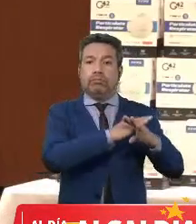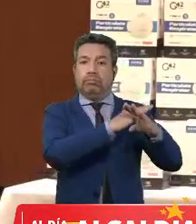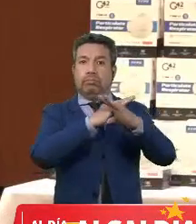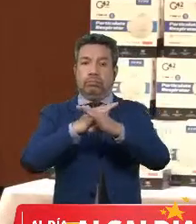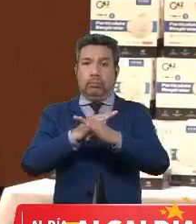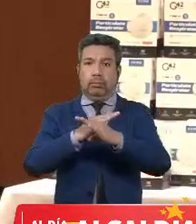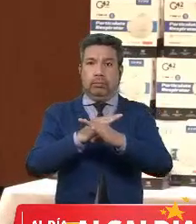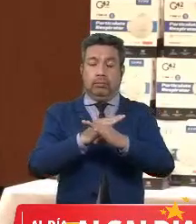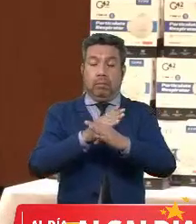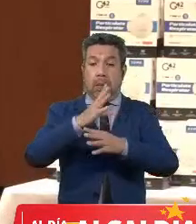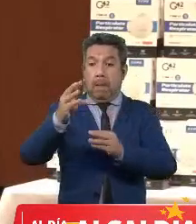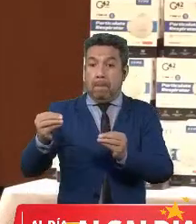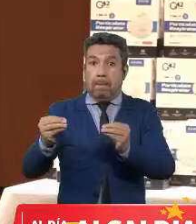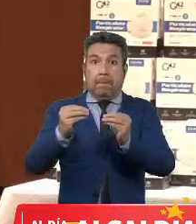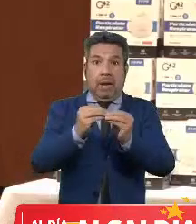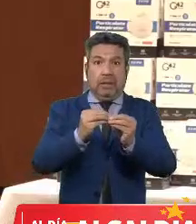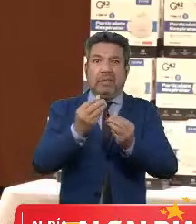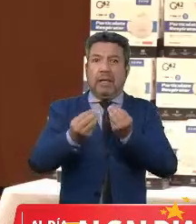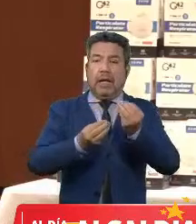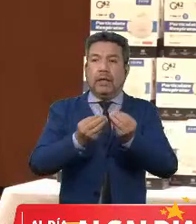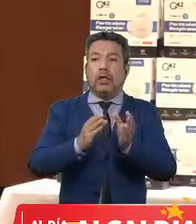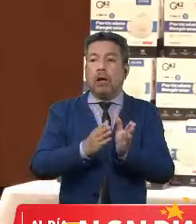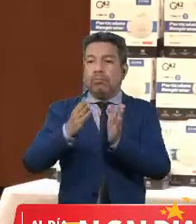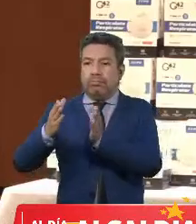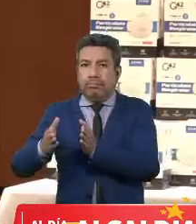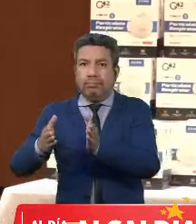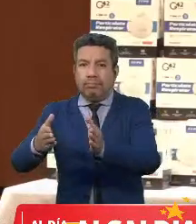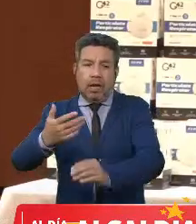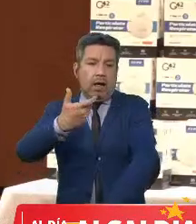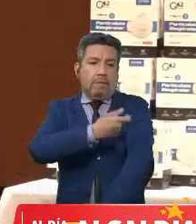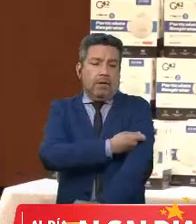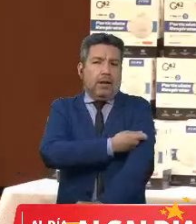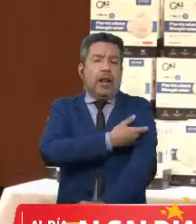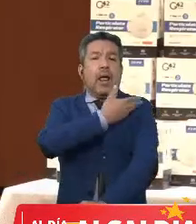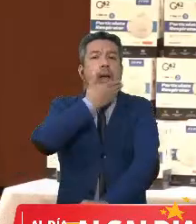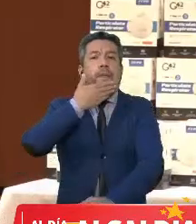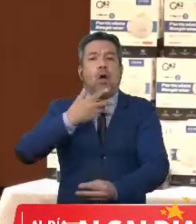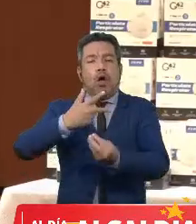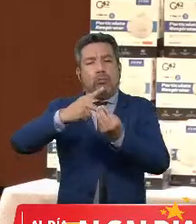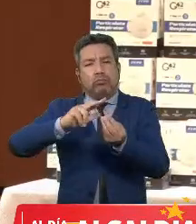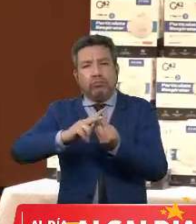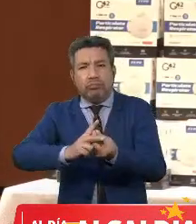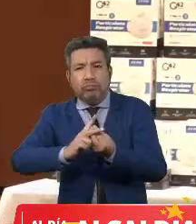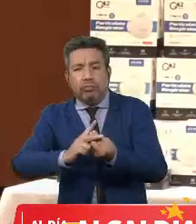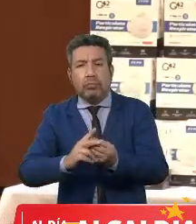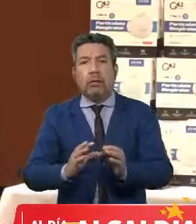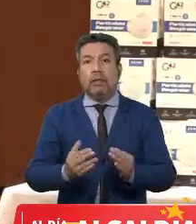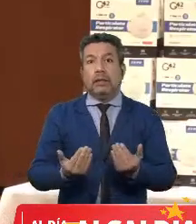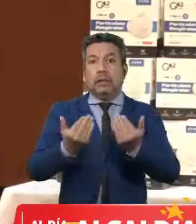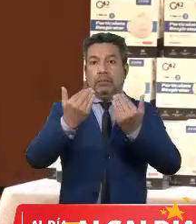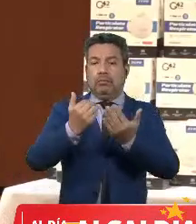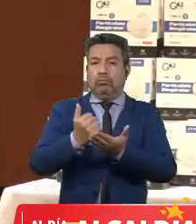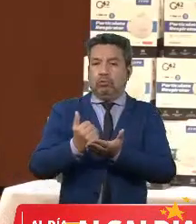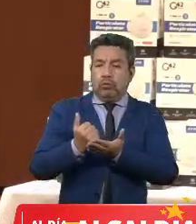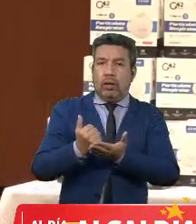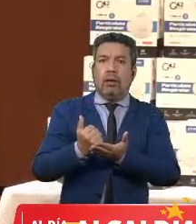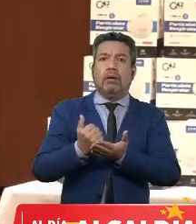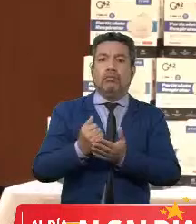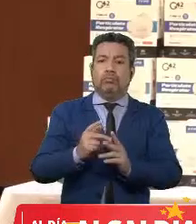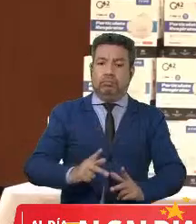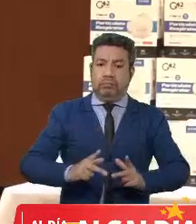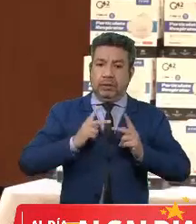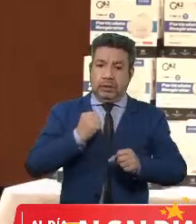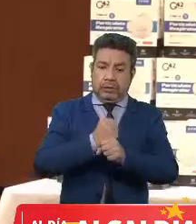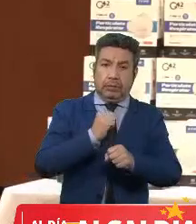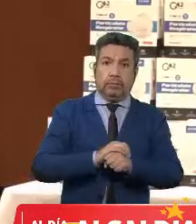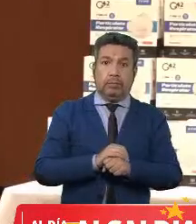a la par, vamos a hacer la vacunación, que es el mejor instrumento para salvar vidas y empleos. Y a la par, con